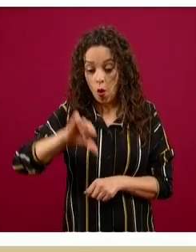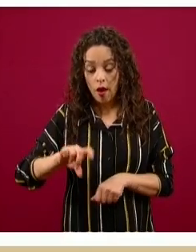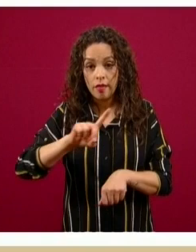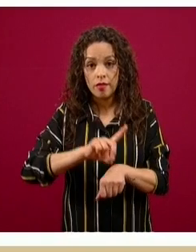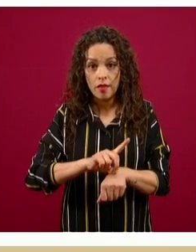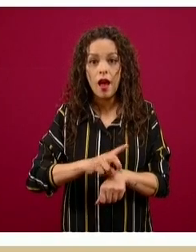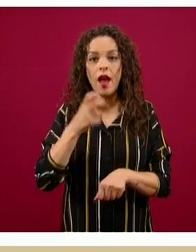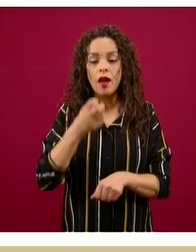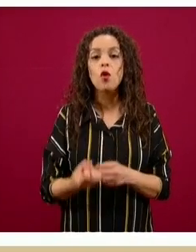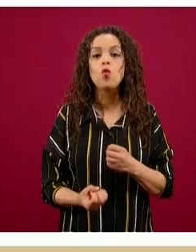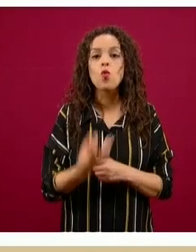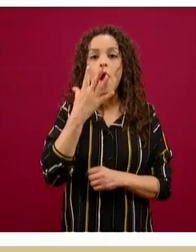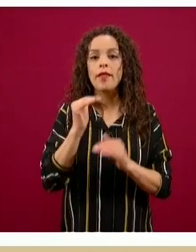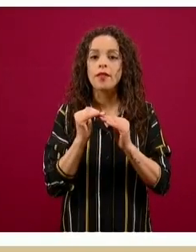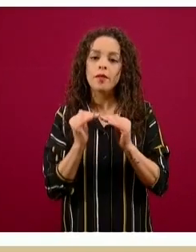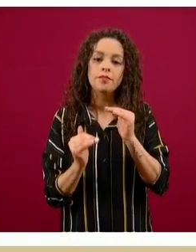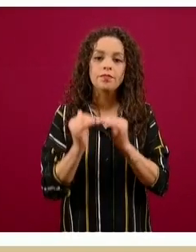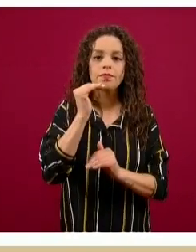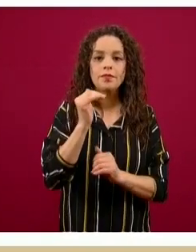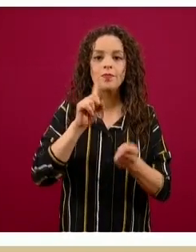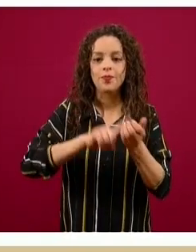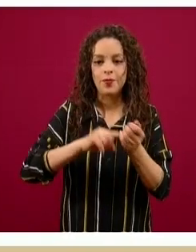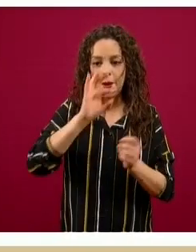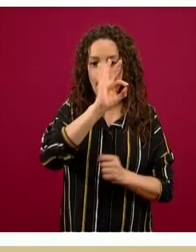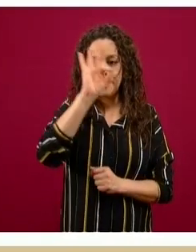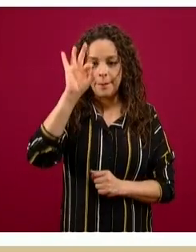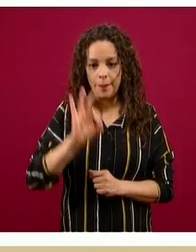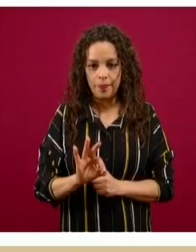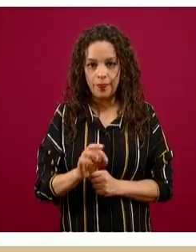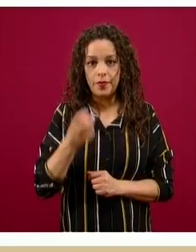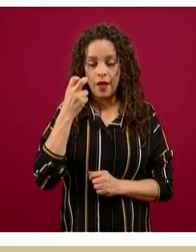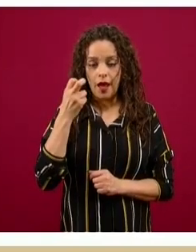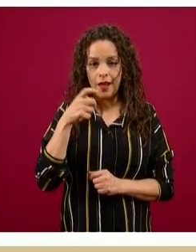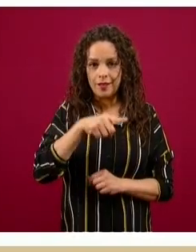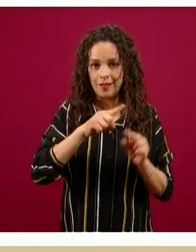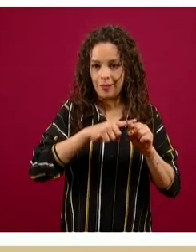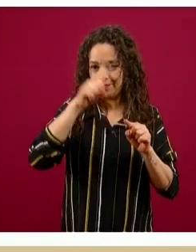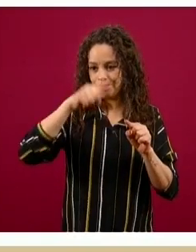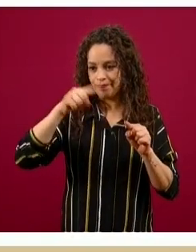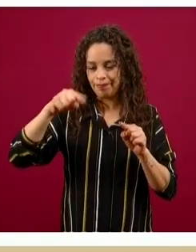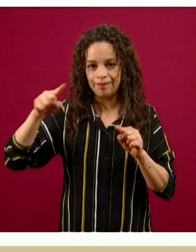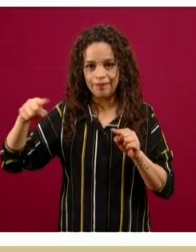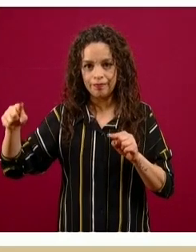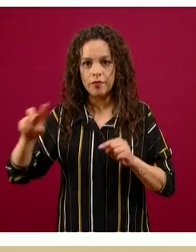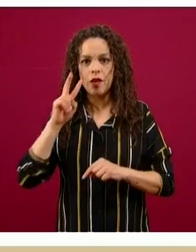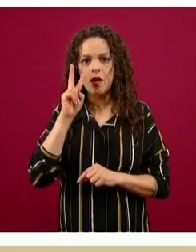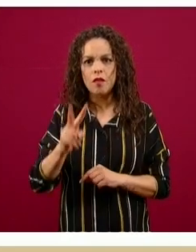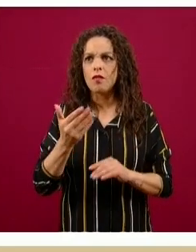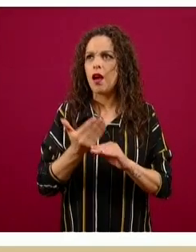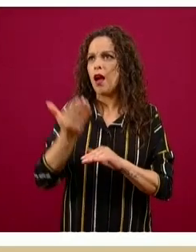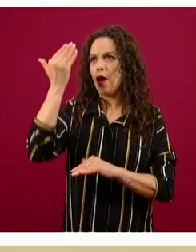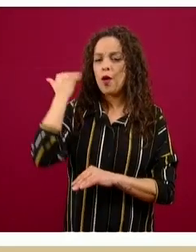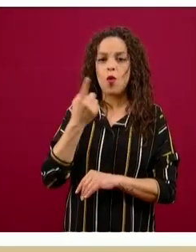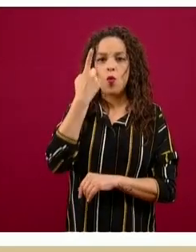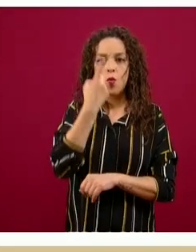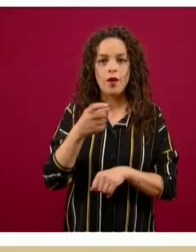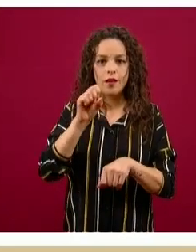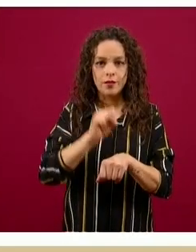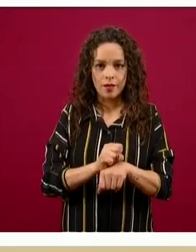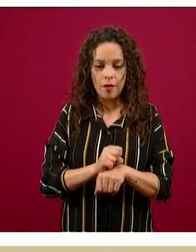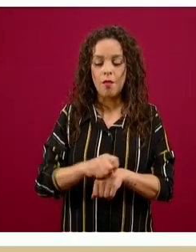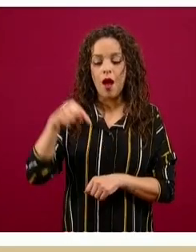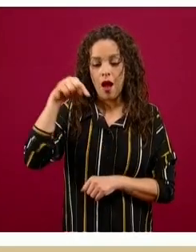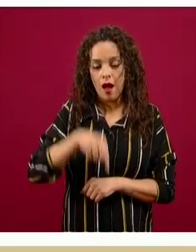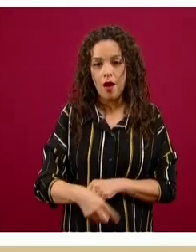ese incremento en porcentaje. Esta es una gráfica que se había presentado justo hace una semana, la estamos integrando